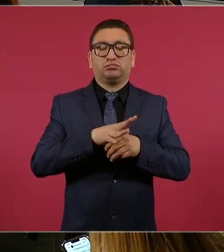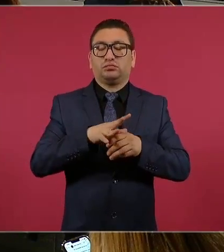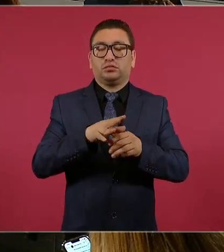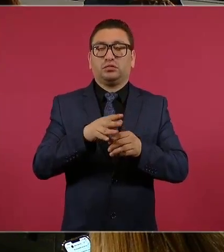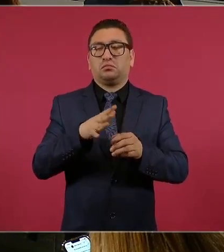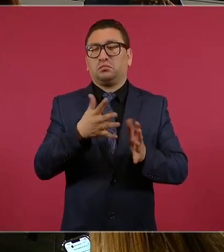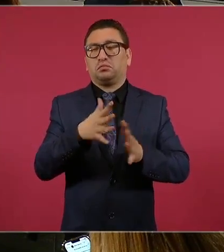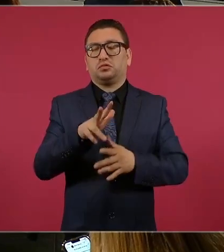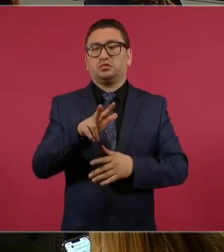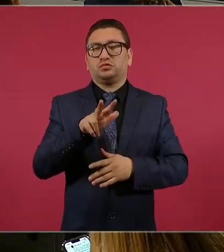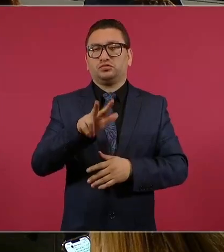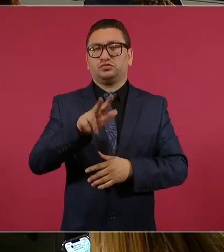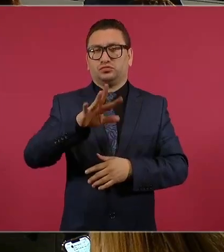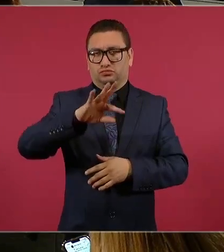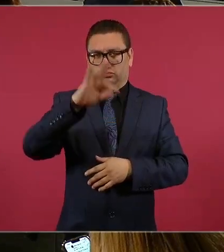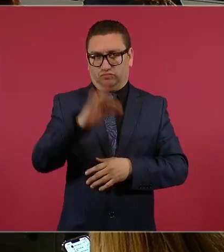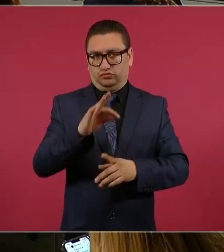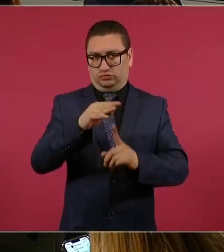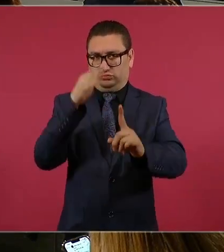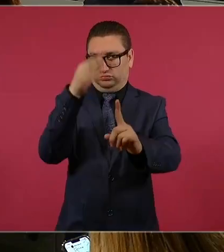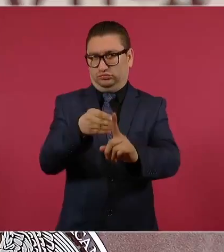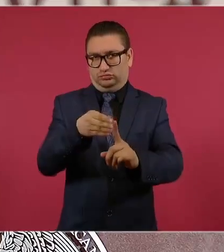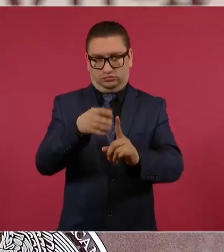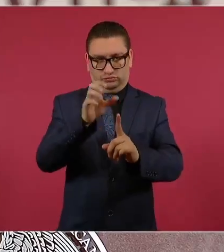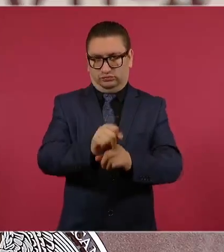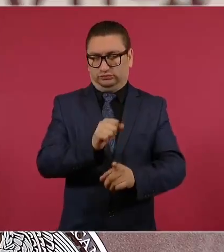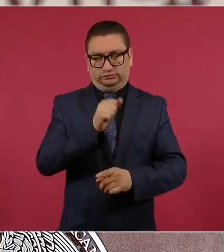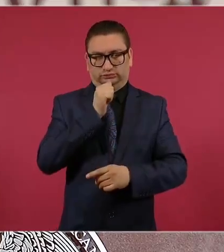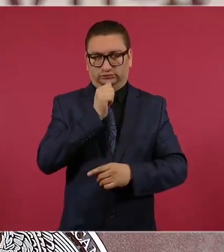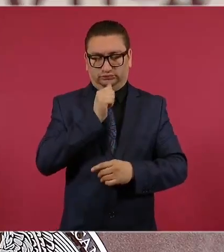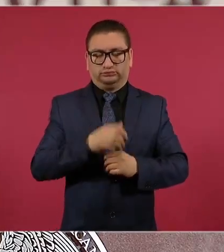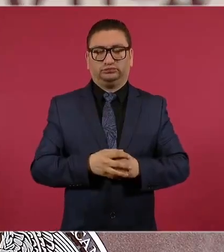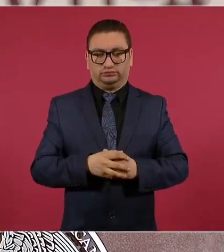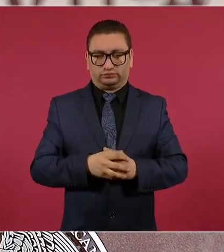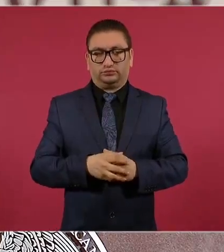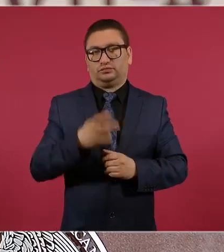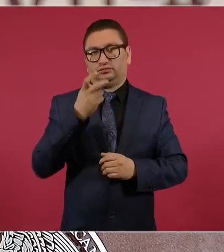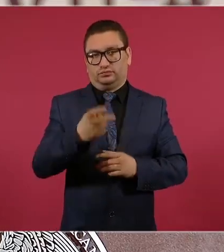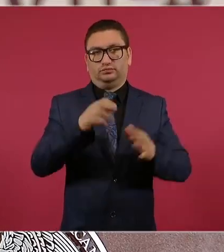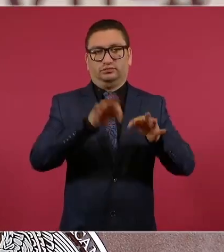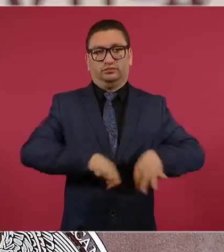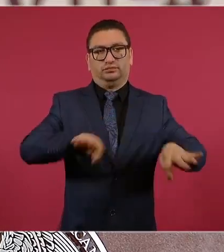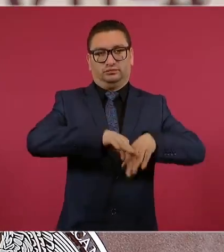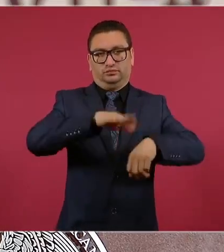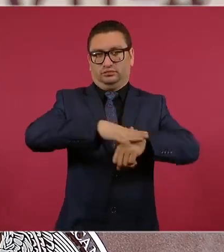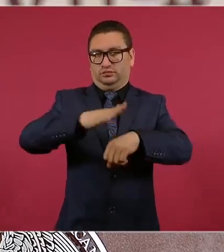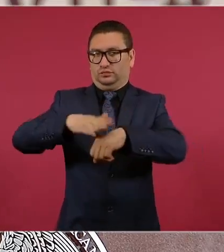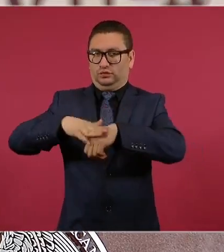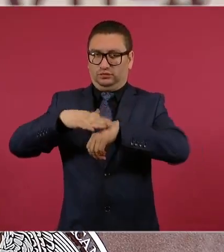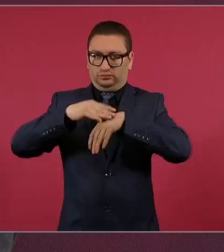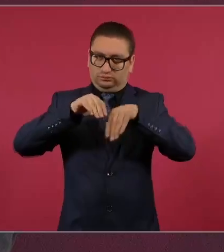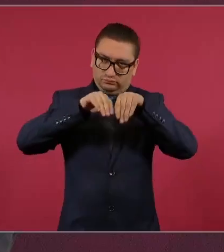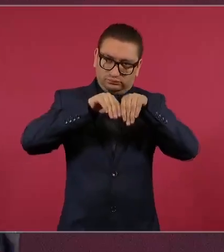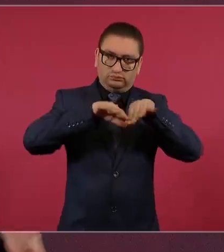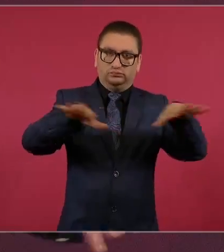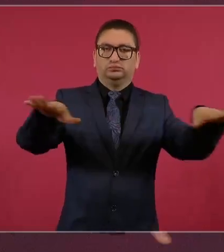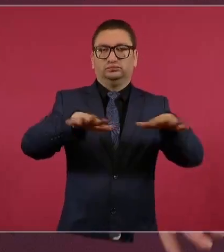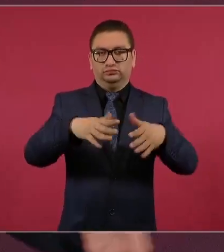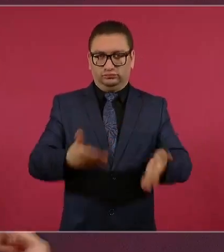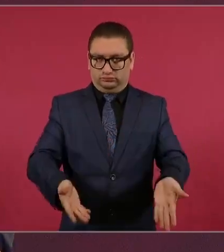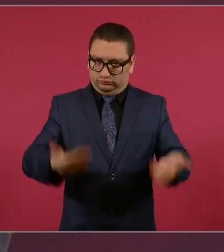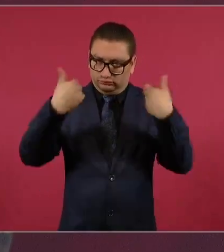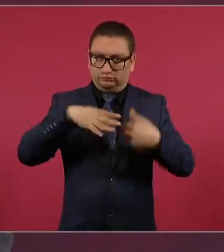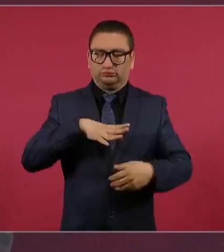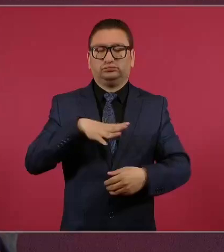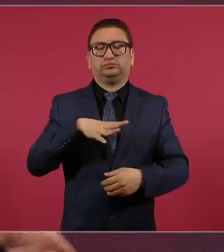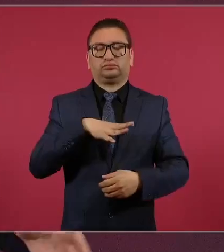cerca de 18% de la meta contemplada, y por eso es importante hacer el llamado a las personas que tenemos